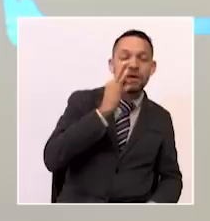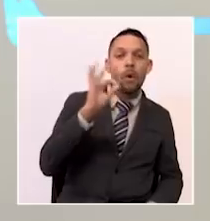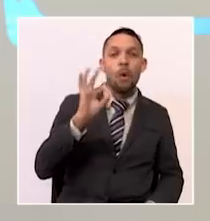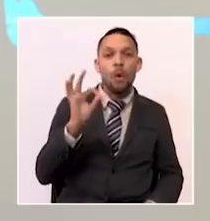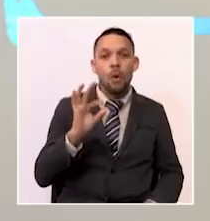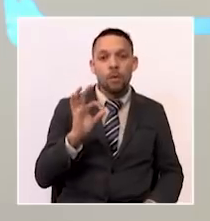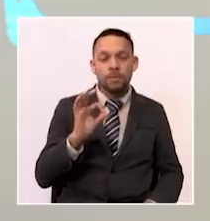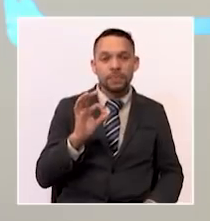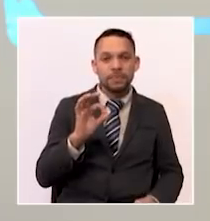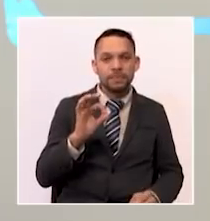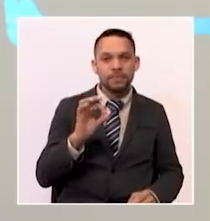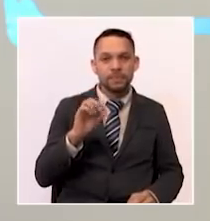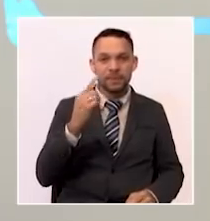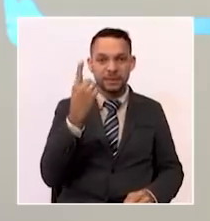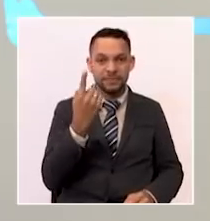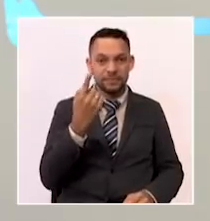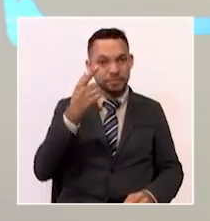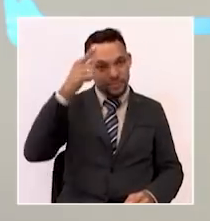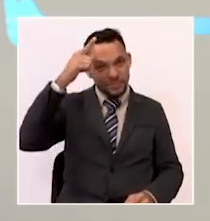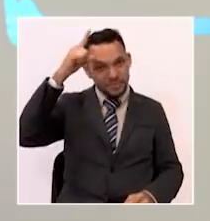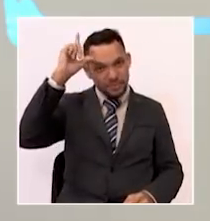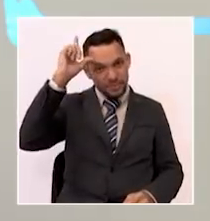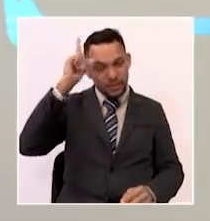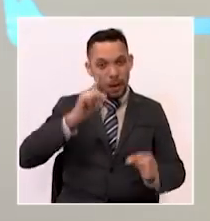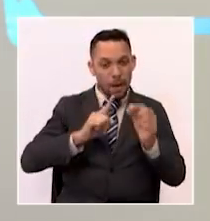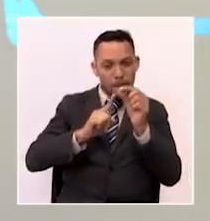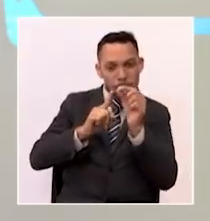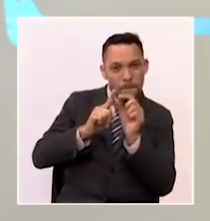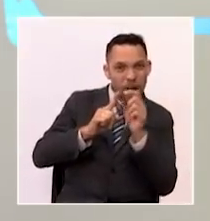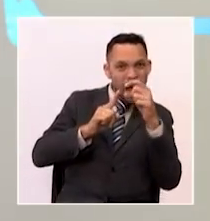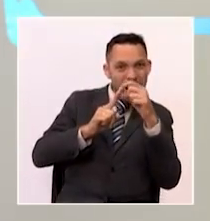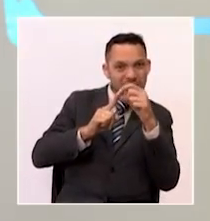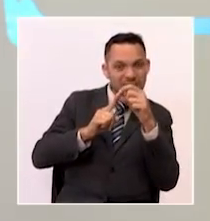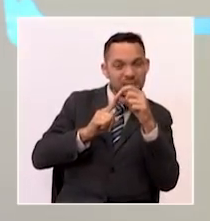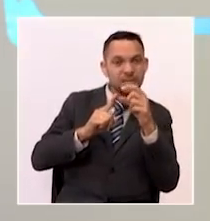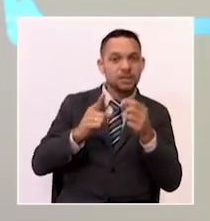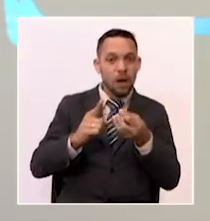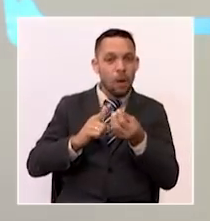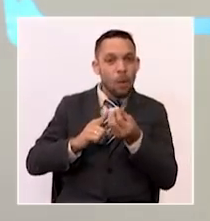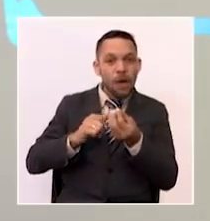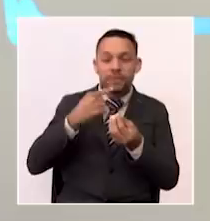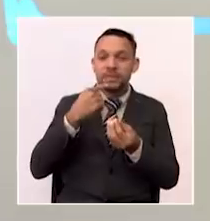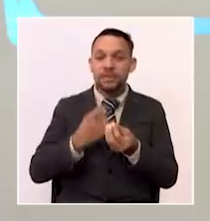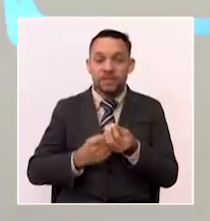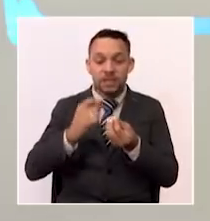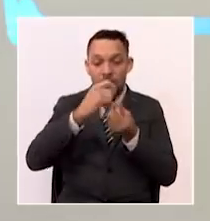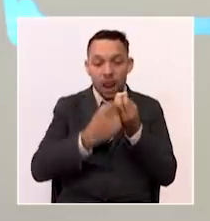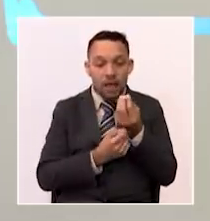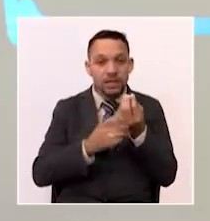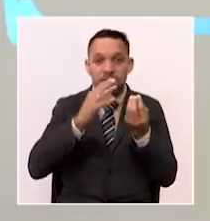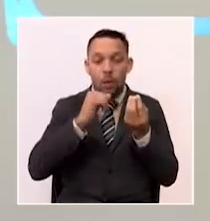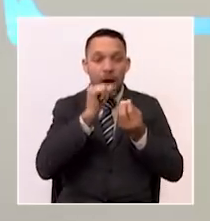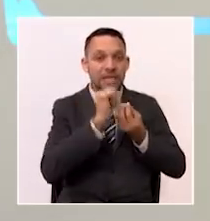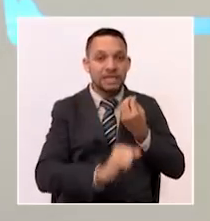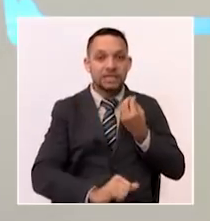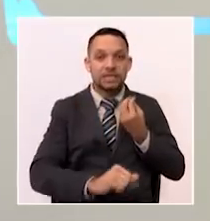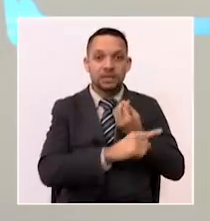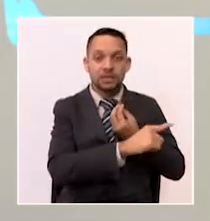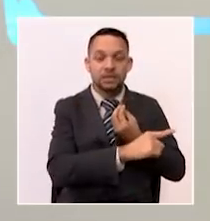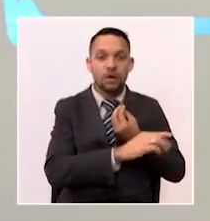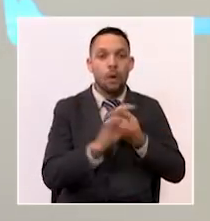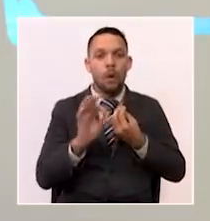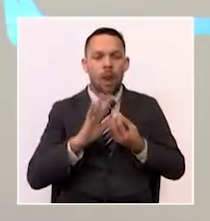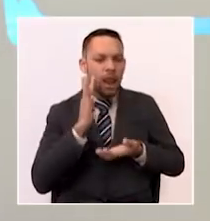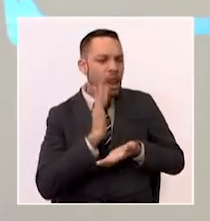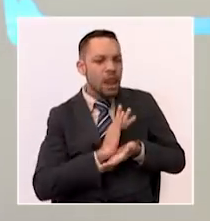muy largo y no son circuncidados. O no importa si usted no es circuncidado, el problema es si usted no tiene una adecuada limpieza de ese prepucio.